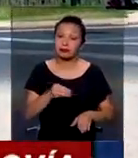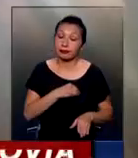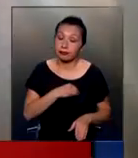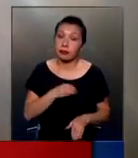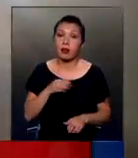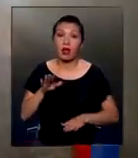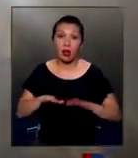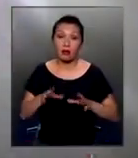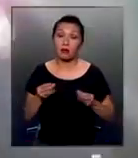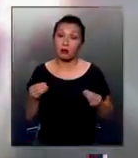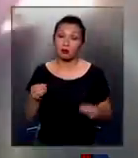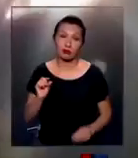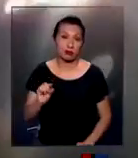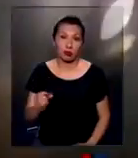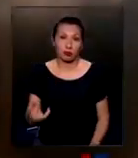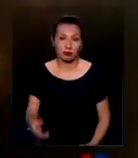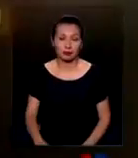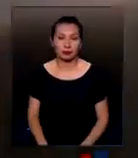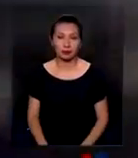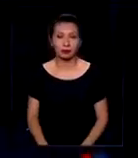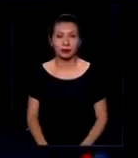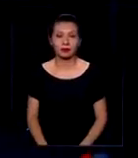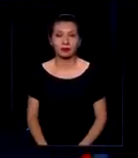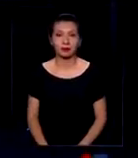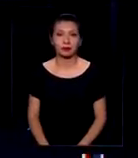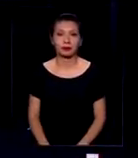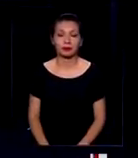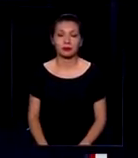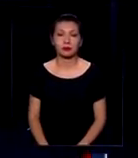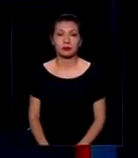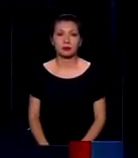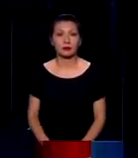veces también es escaso. Y recuerde que usted...